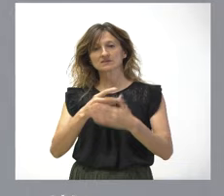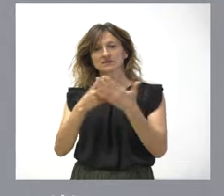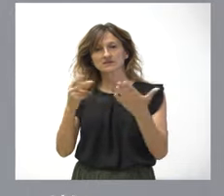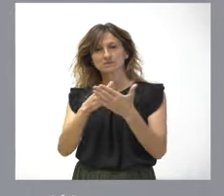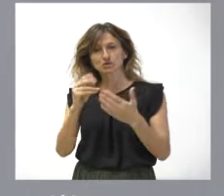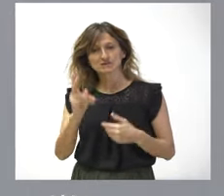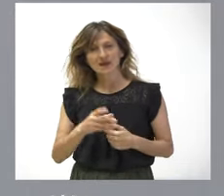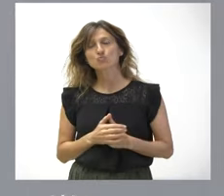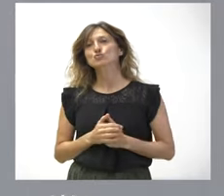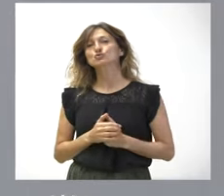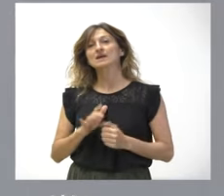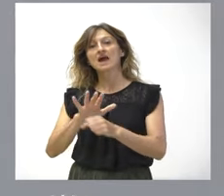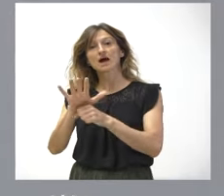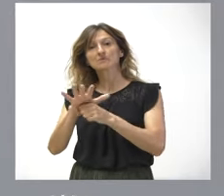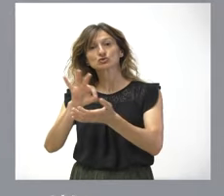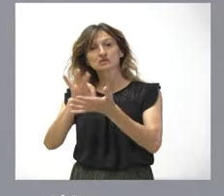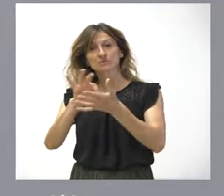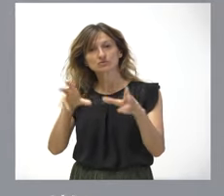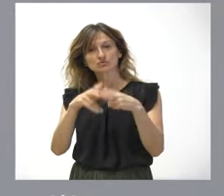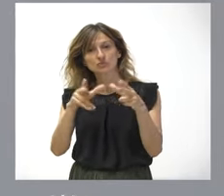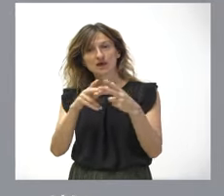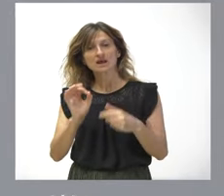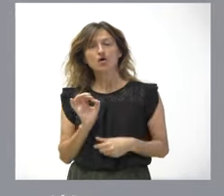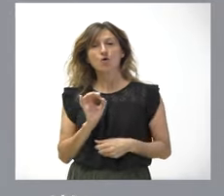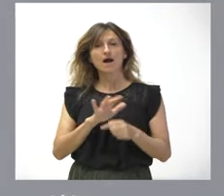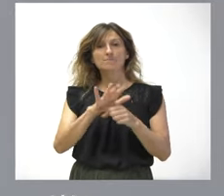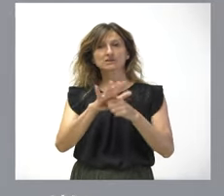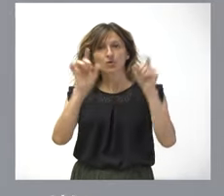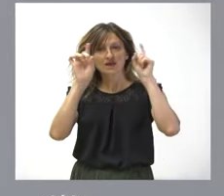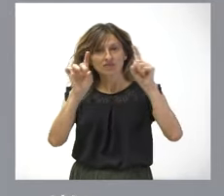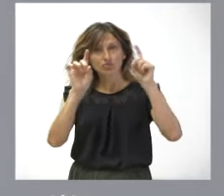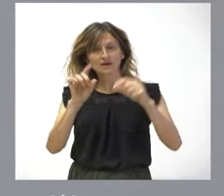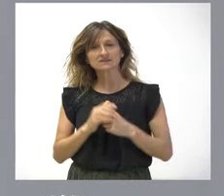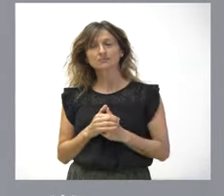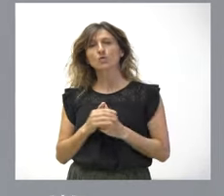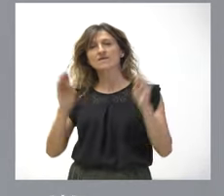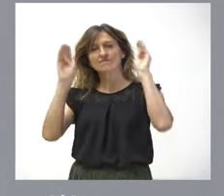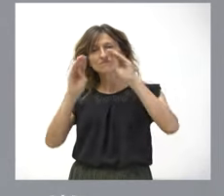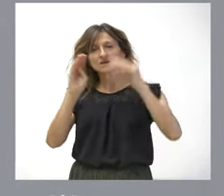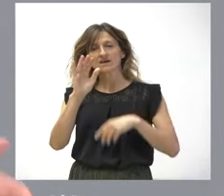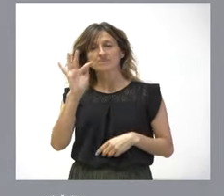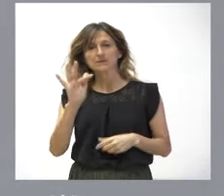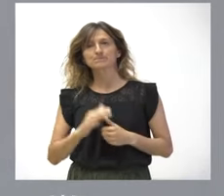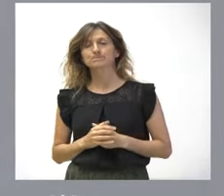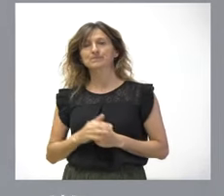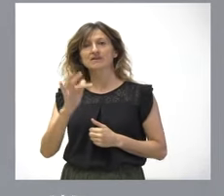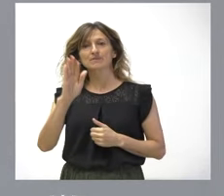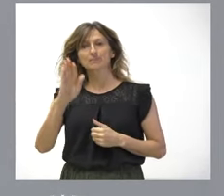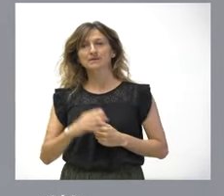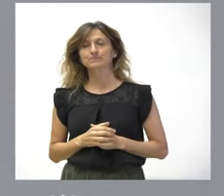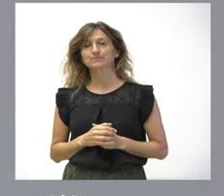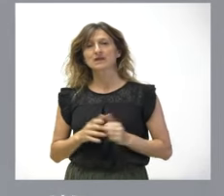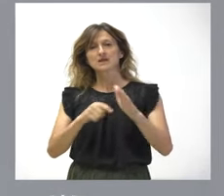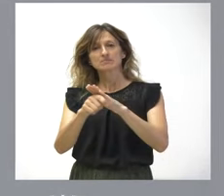de euros o en el ámbito de los servicios sociales o también el ámbito educativo y de la formación profesional y a esto se une importantes